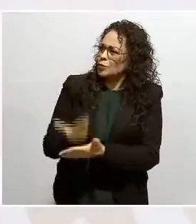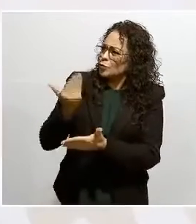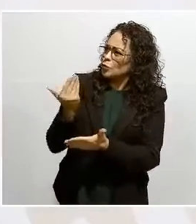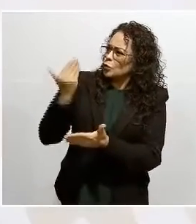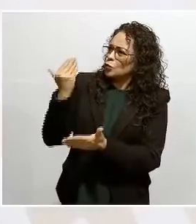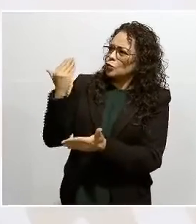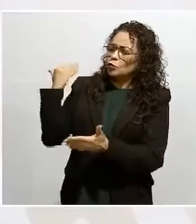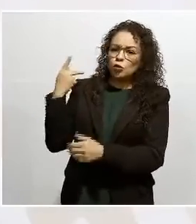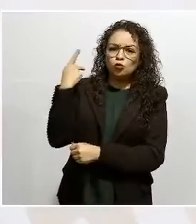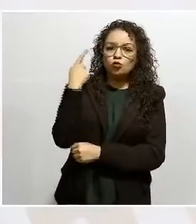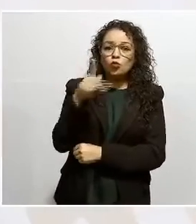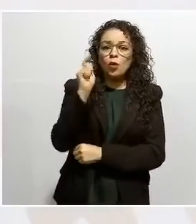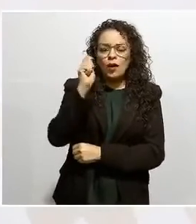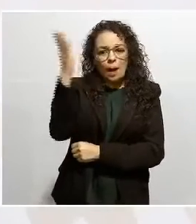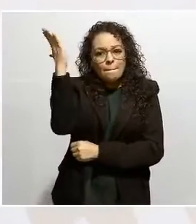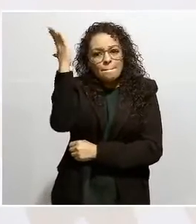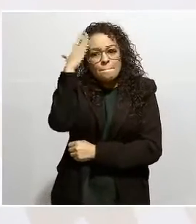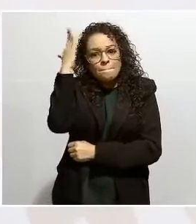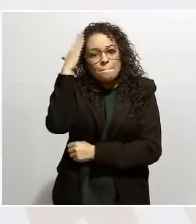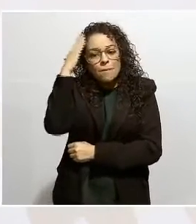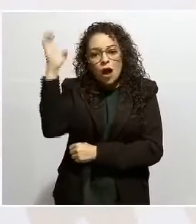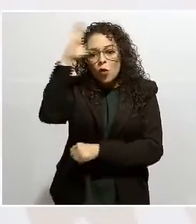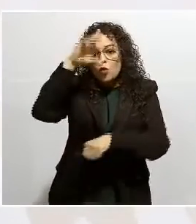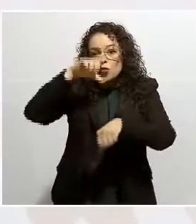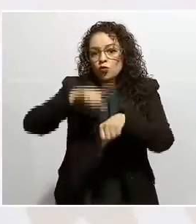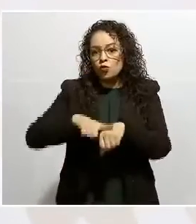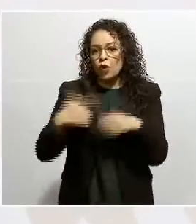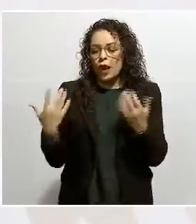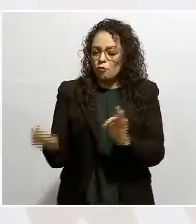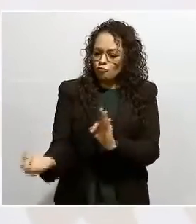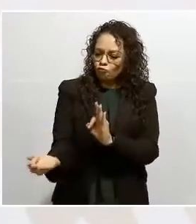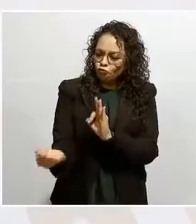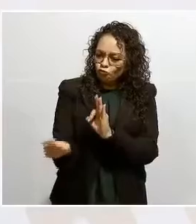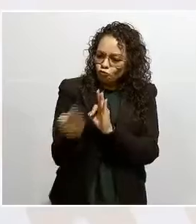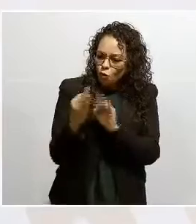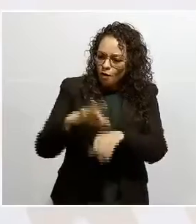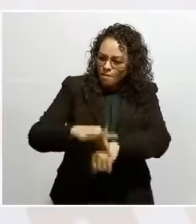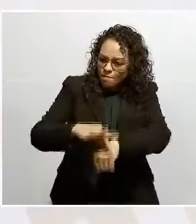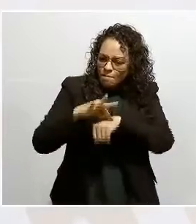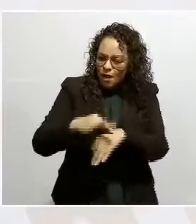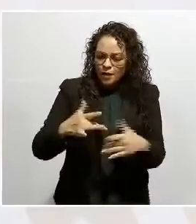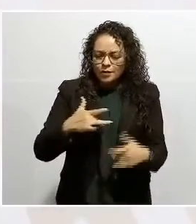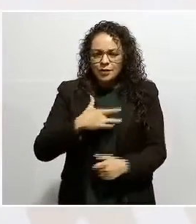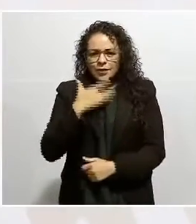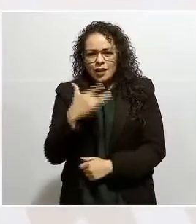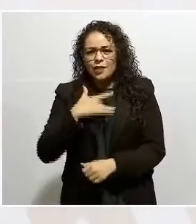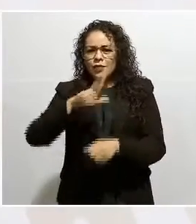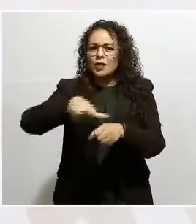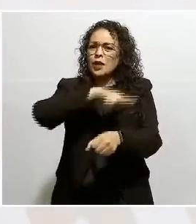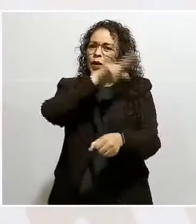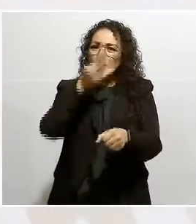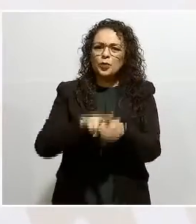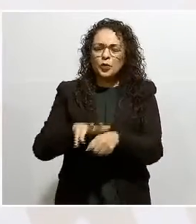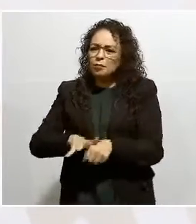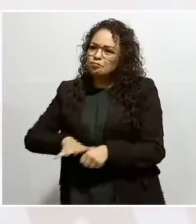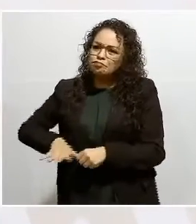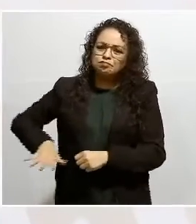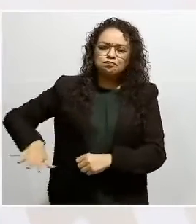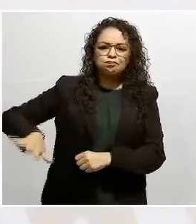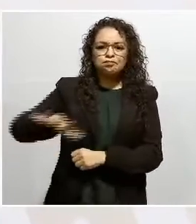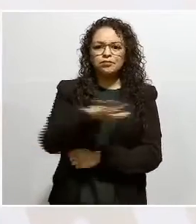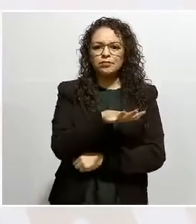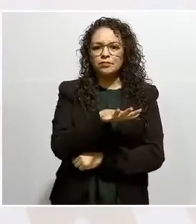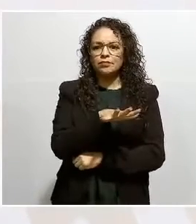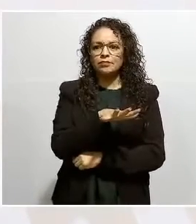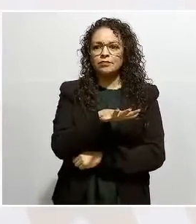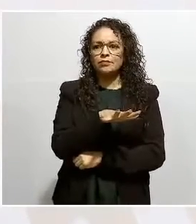madre, y volverla tangible, cercana, natural, en su entorno, apostando por nunca